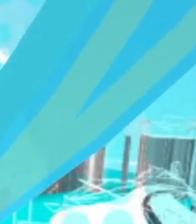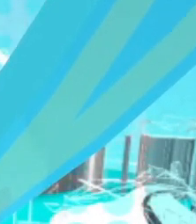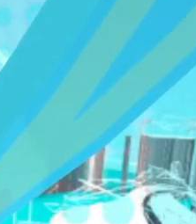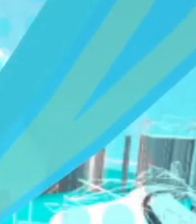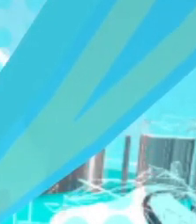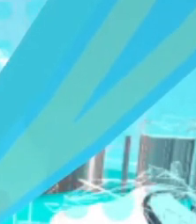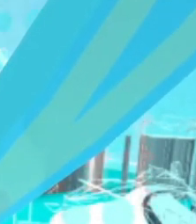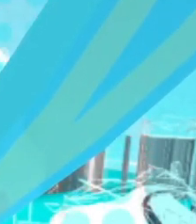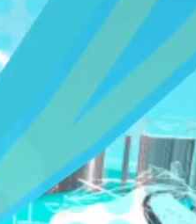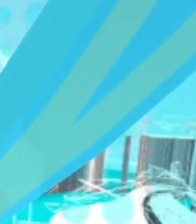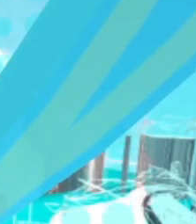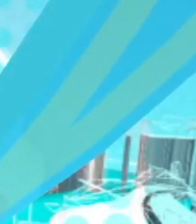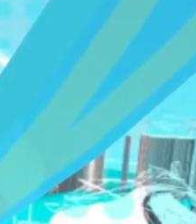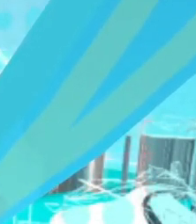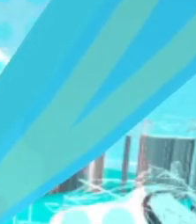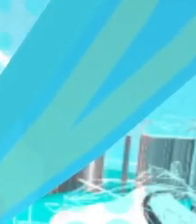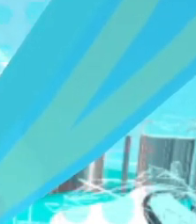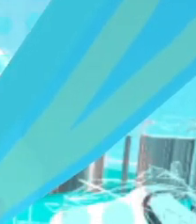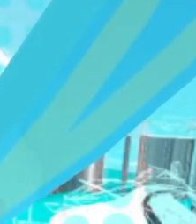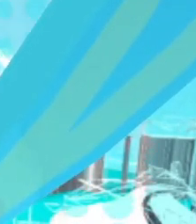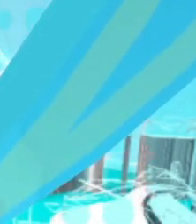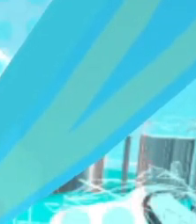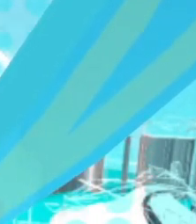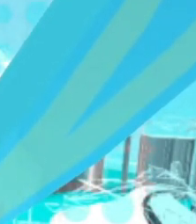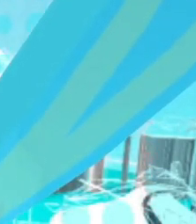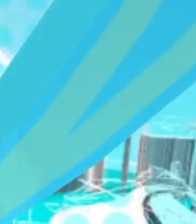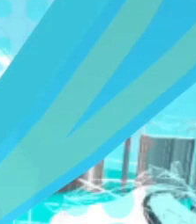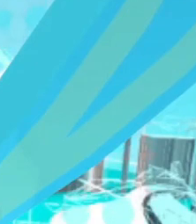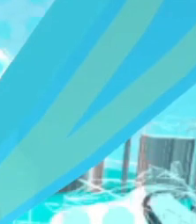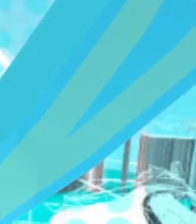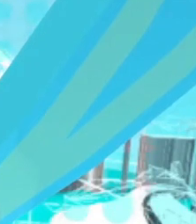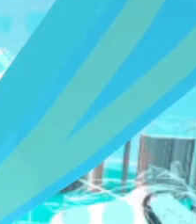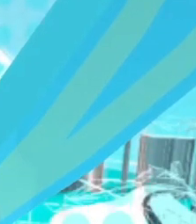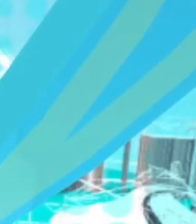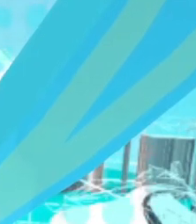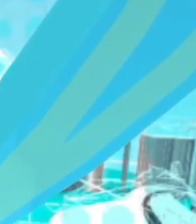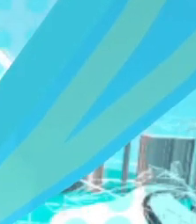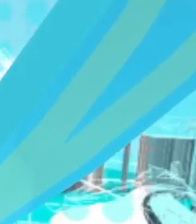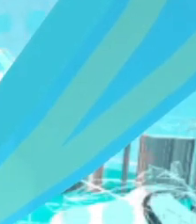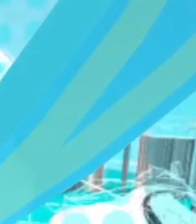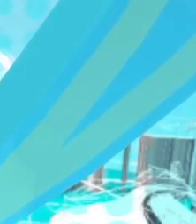céntimos, mientras que la venta está en 621 colones con 72 céntimos.